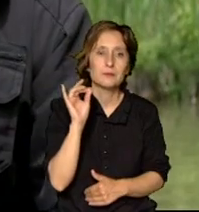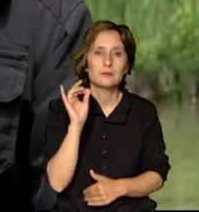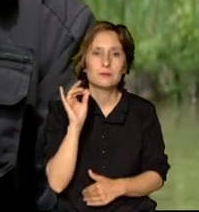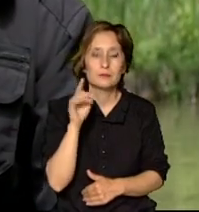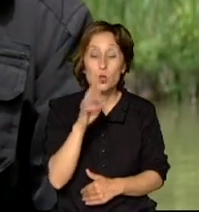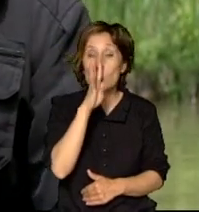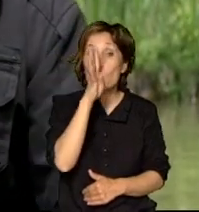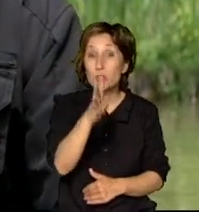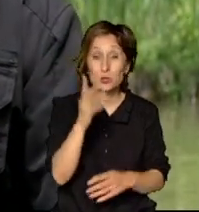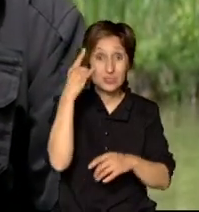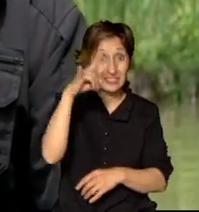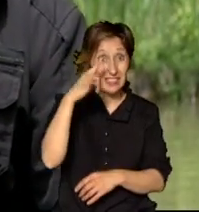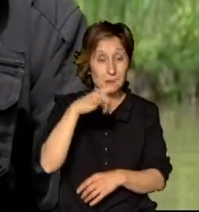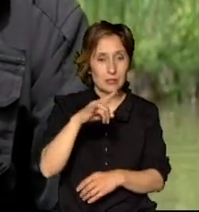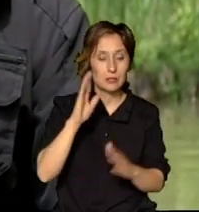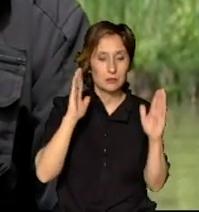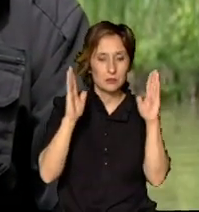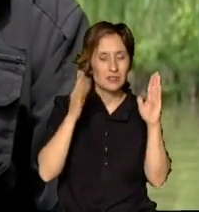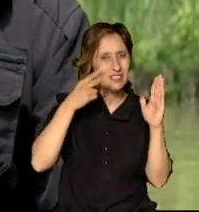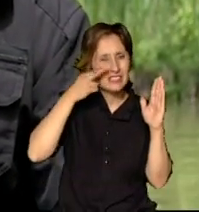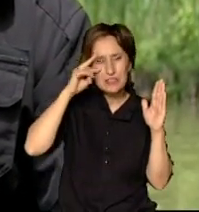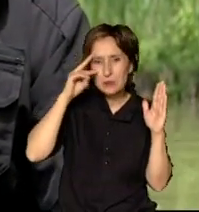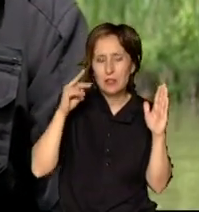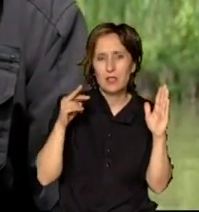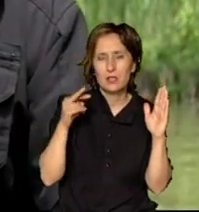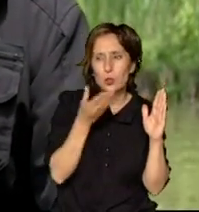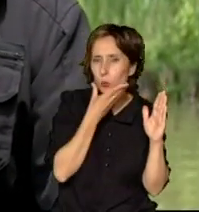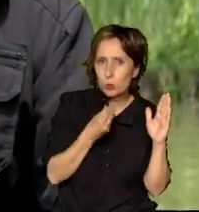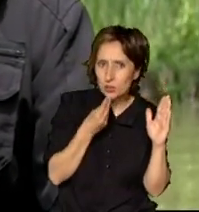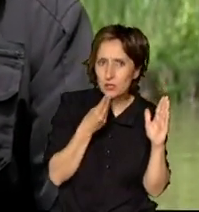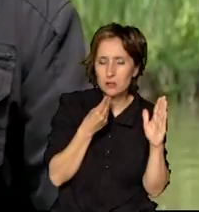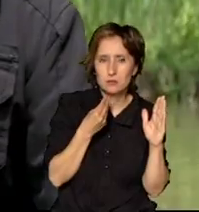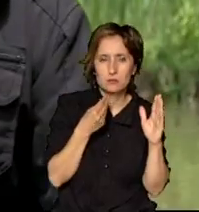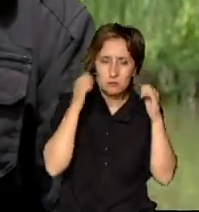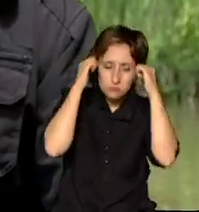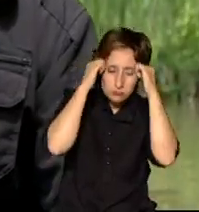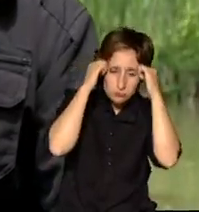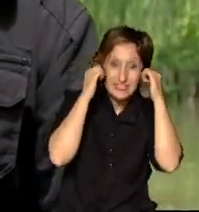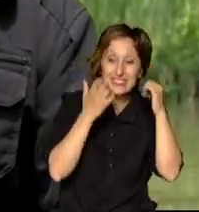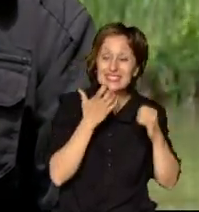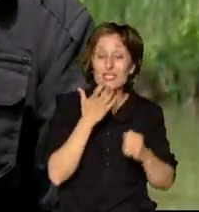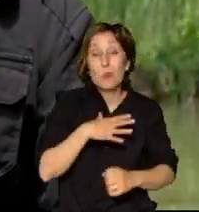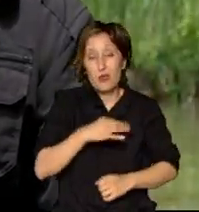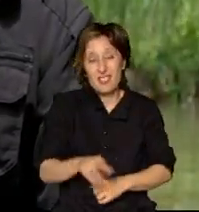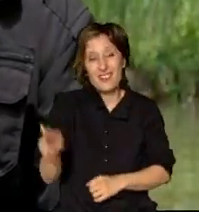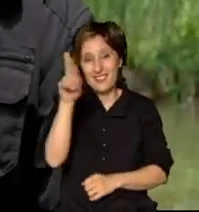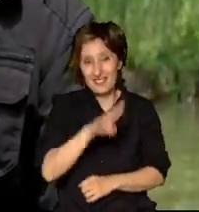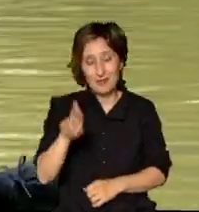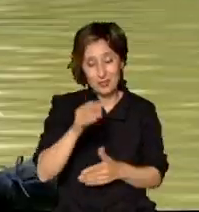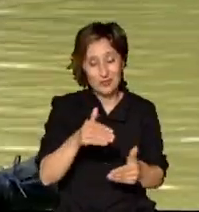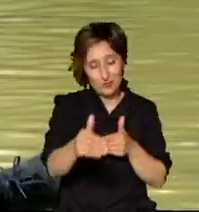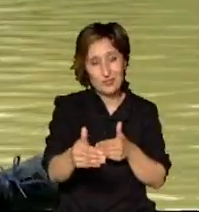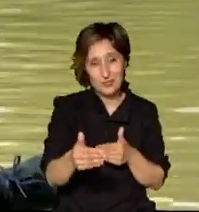Estuve ahí 4 años en Salamanca, fue una experiencia pues, muy bonita, y la verdad es que si pudiera lo volvería a